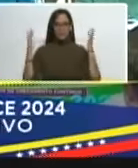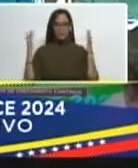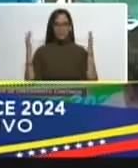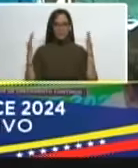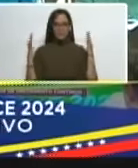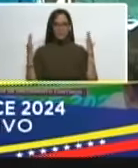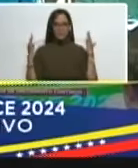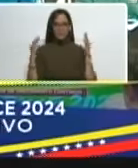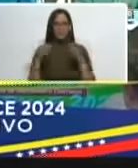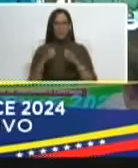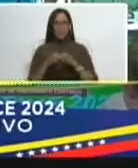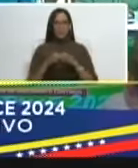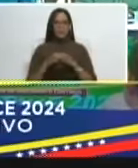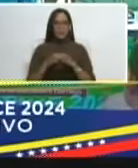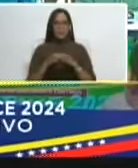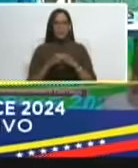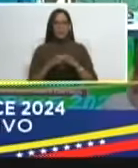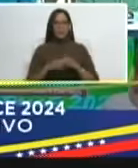compañero,